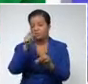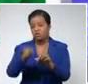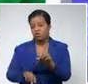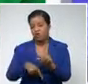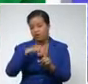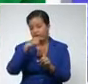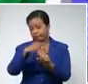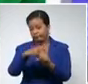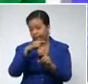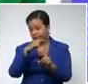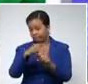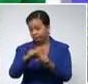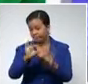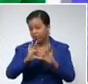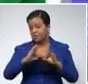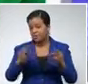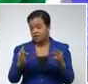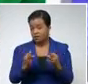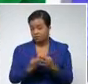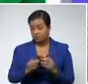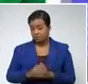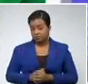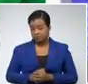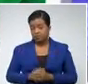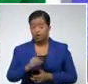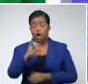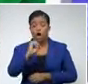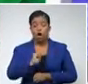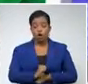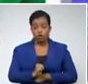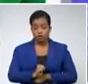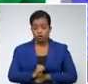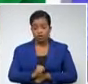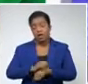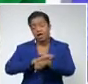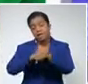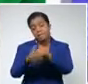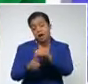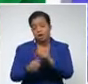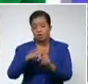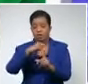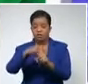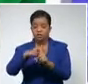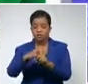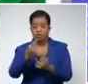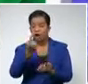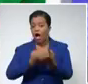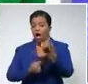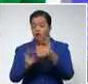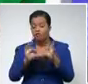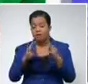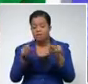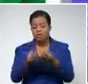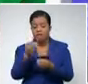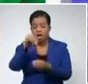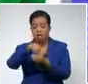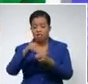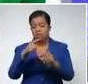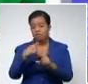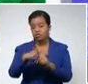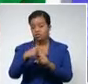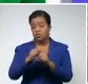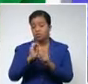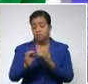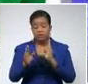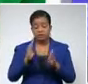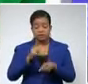un familiar que es positivo, o de un hermanito que es positivo, o bien, de alguien positivo. Ese niño durante ese periodo de tiempo